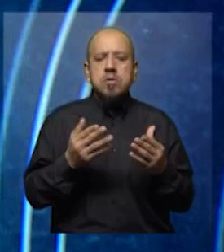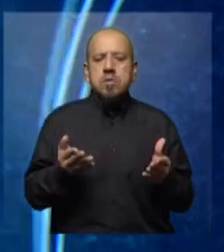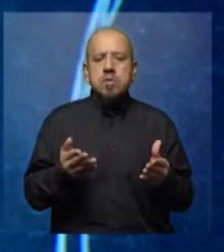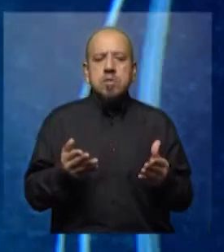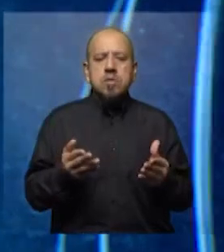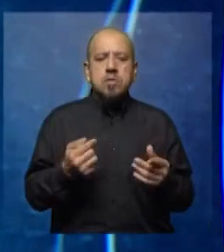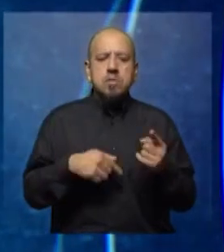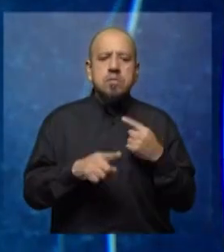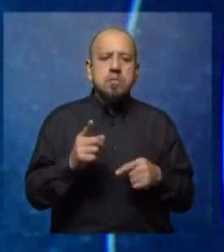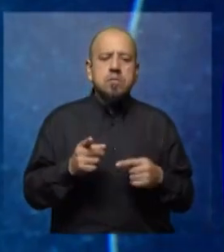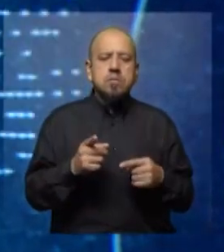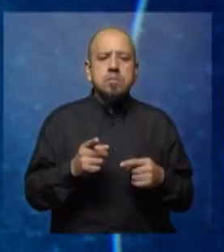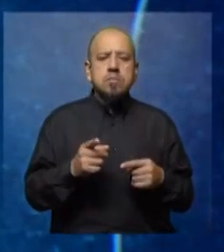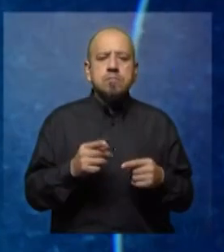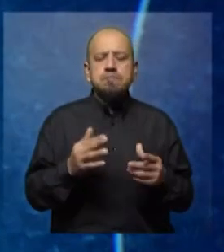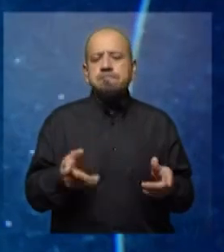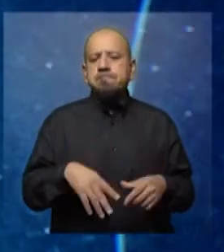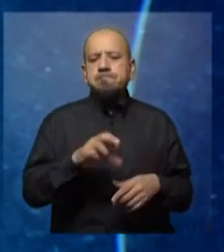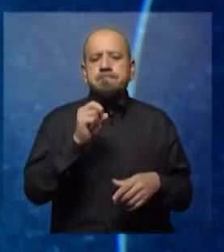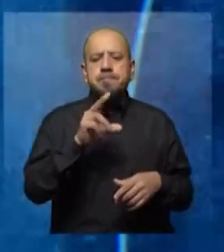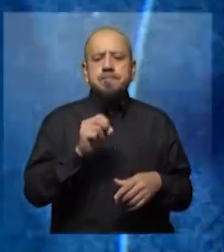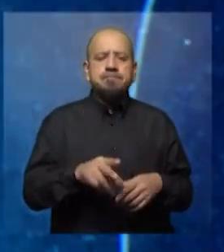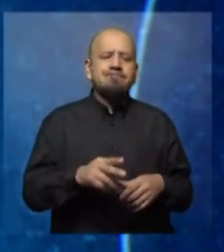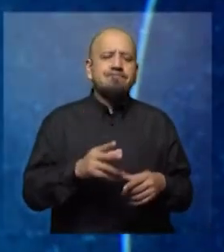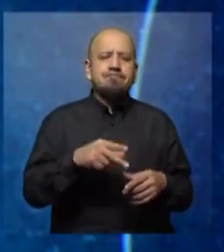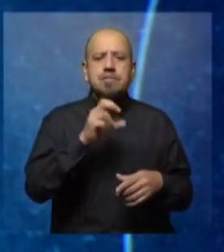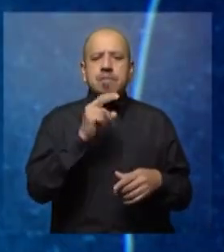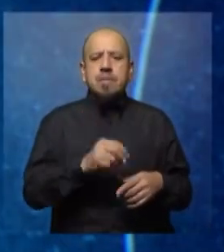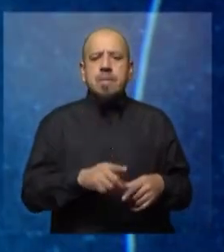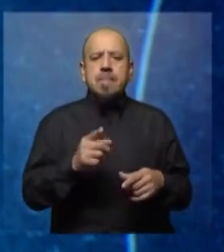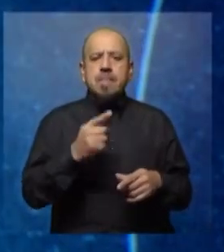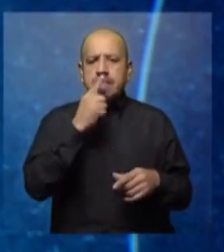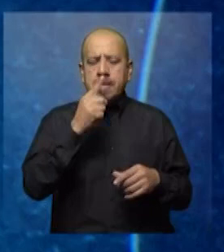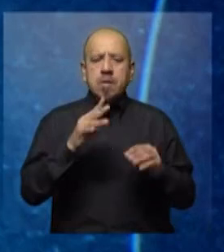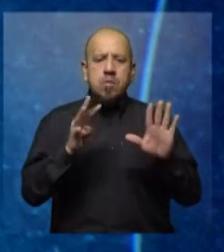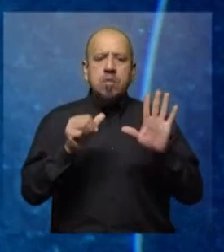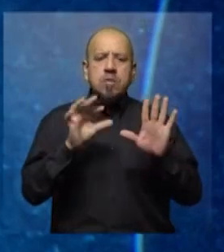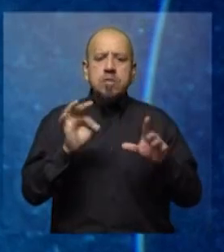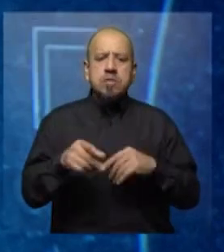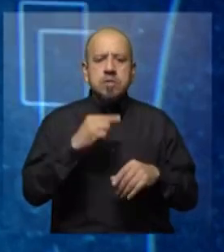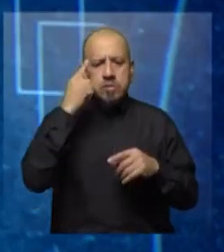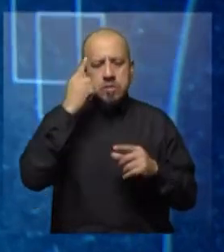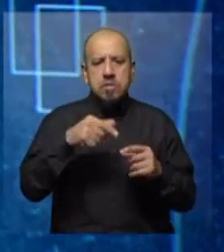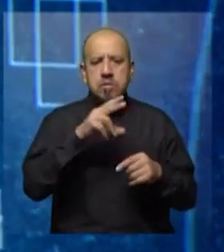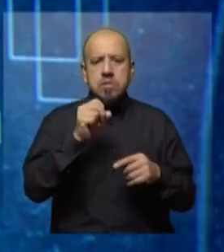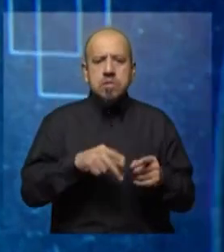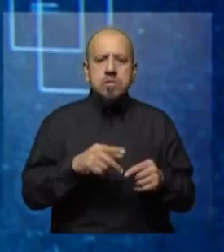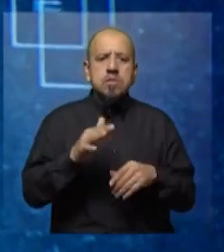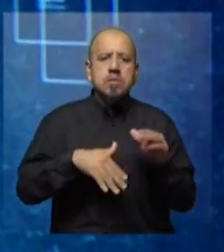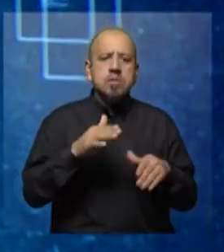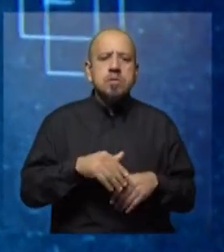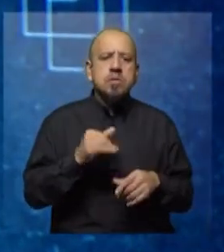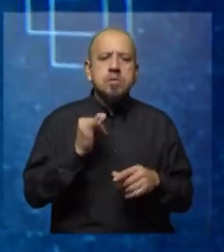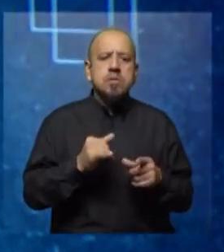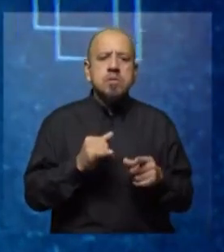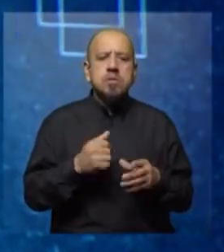como presas de cierta crítica extrema los años 60 el pensamiento crítico y demás a veces pasa